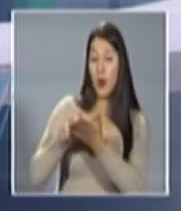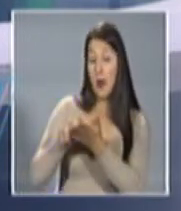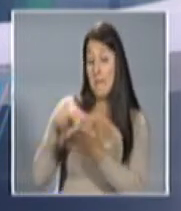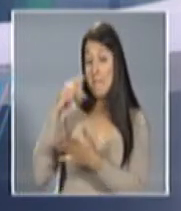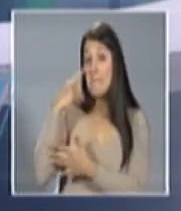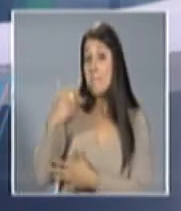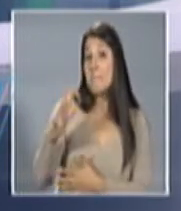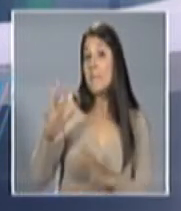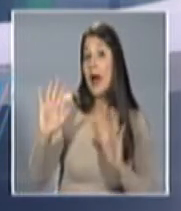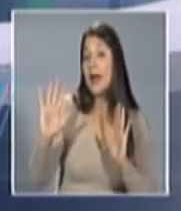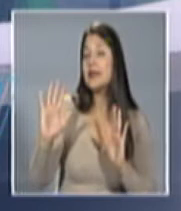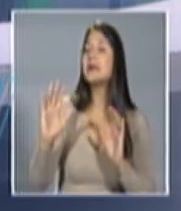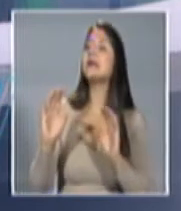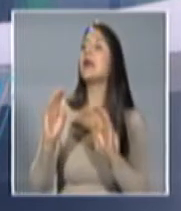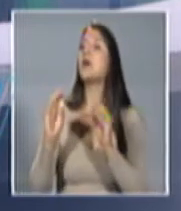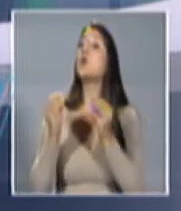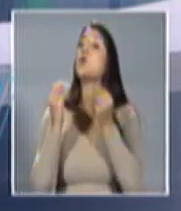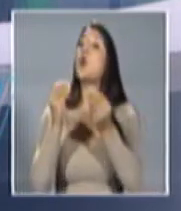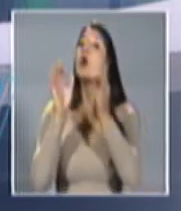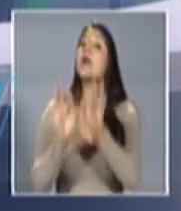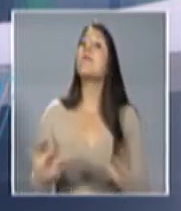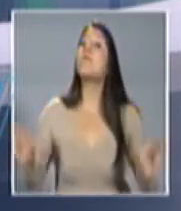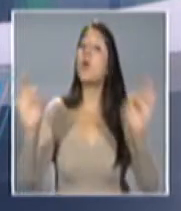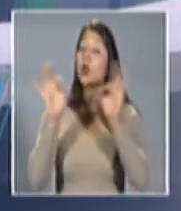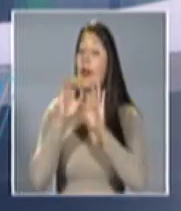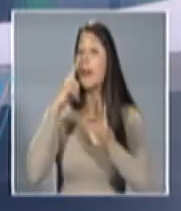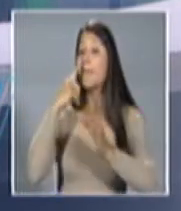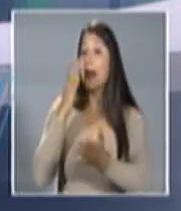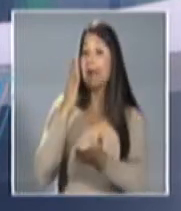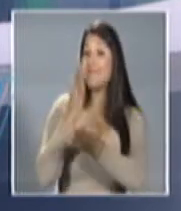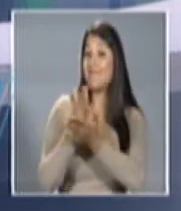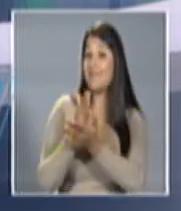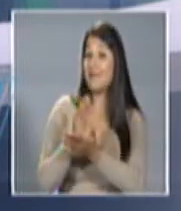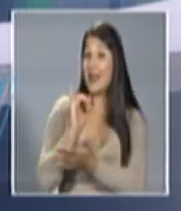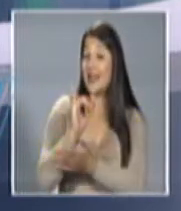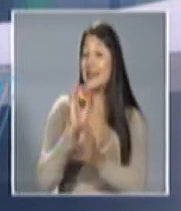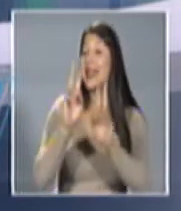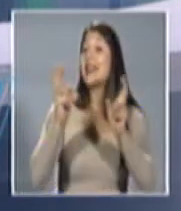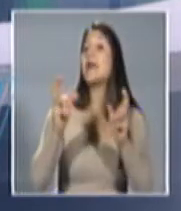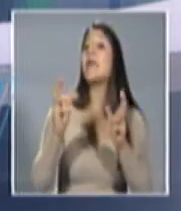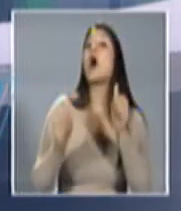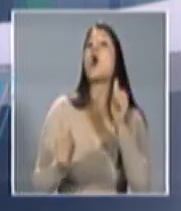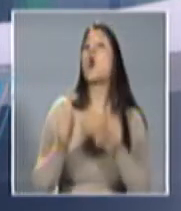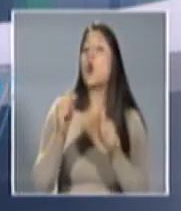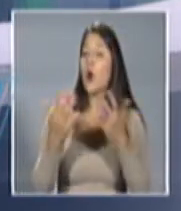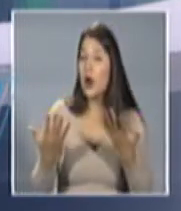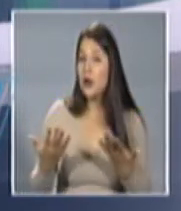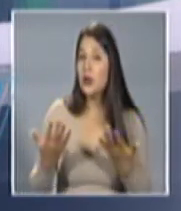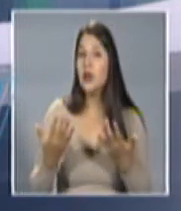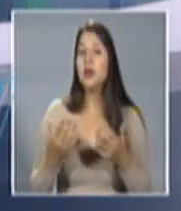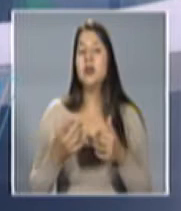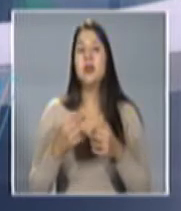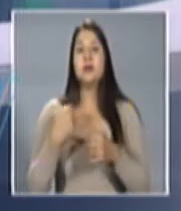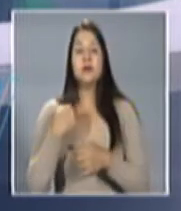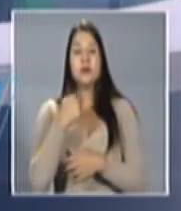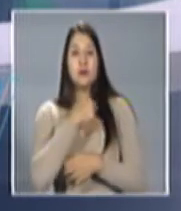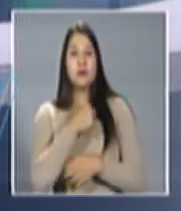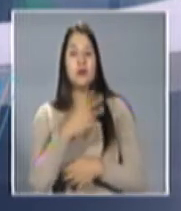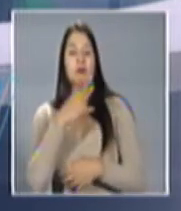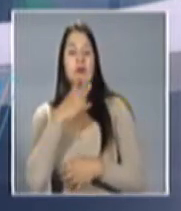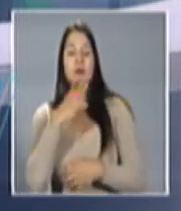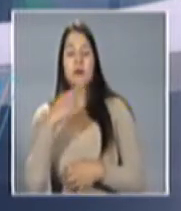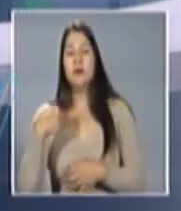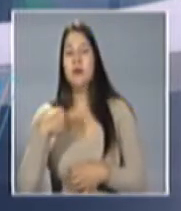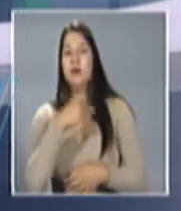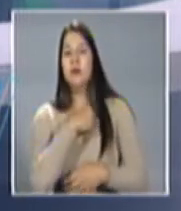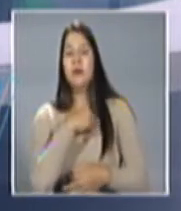ser incluso herramientas fundamentales para combatir todo este tema, ¿cuáles podríamos mencionar? Porque estamos hablando de legitimación de capitales, e incluso el Ministerio de